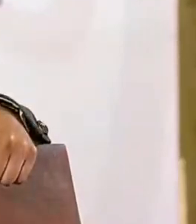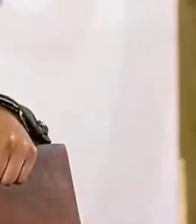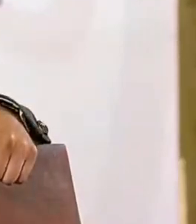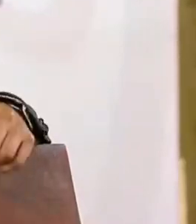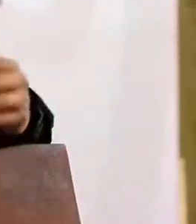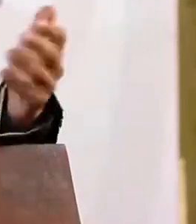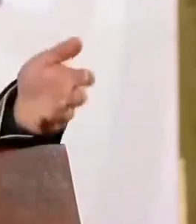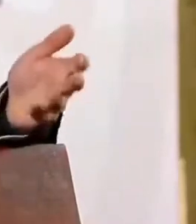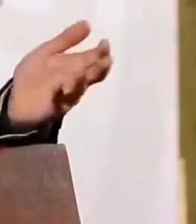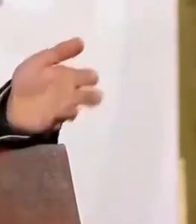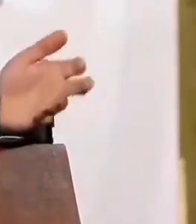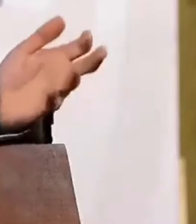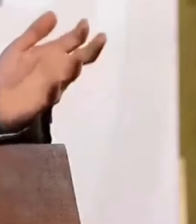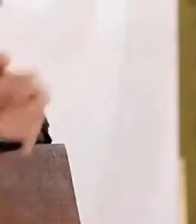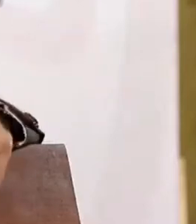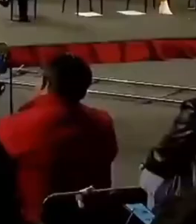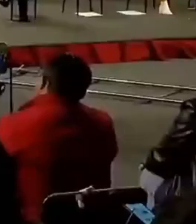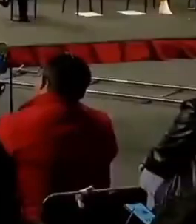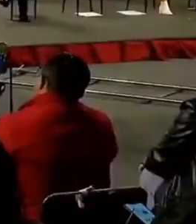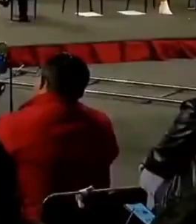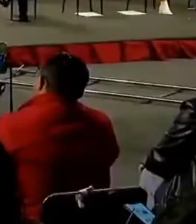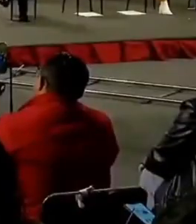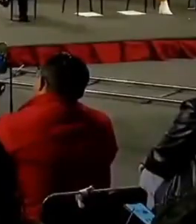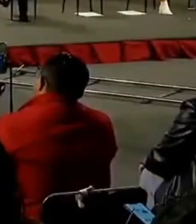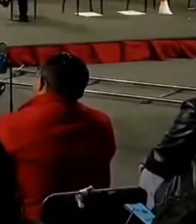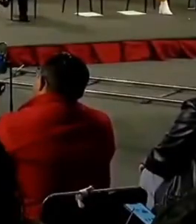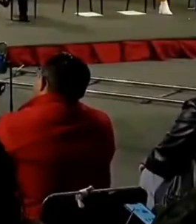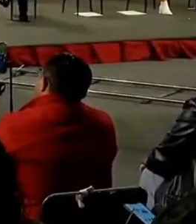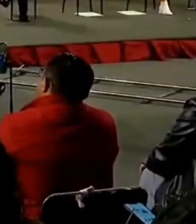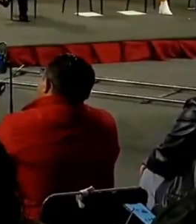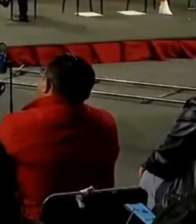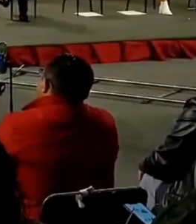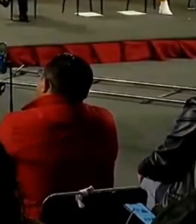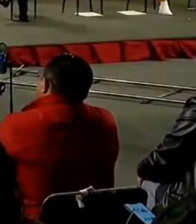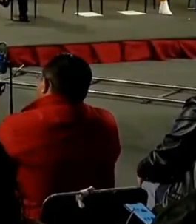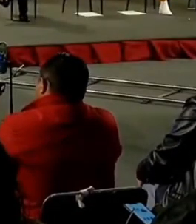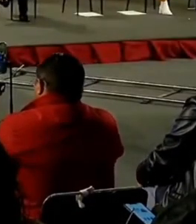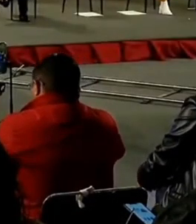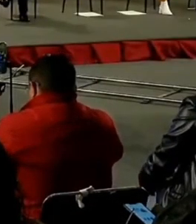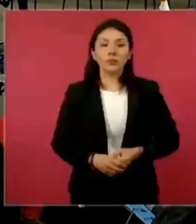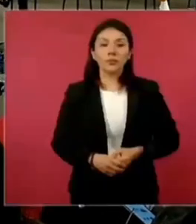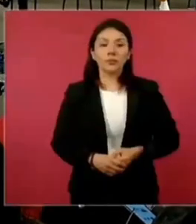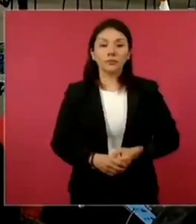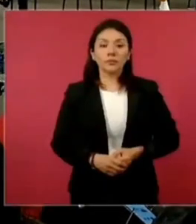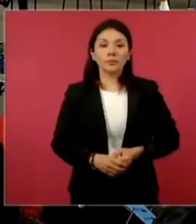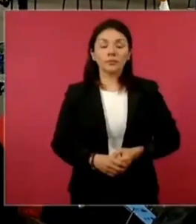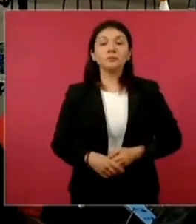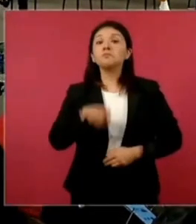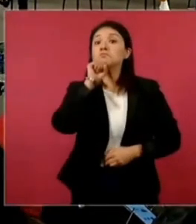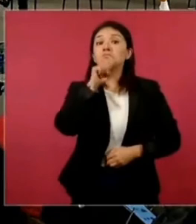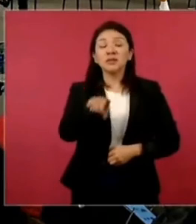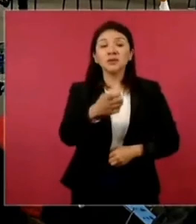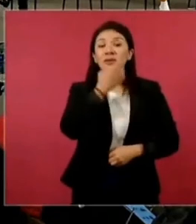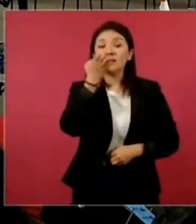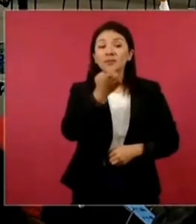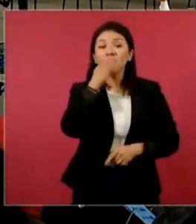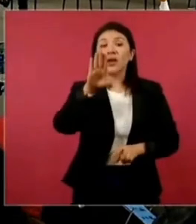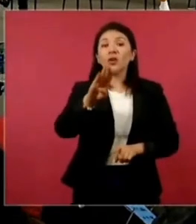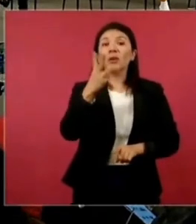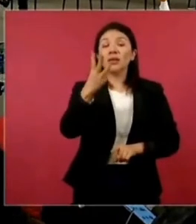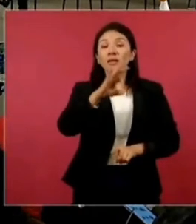53.000 escuelas, 10 veces más, el 93% de los planteles cubiertos. Para el